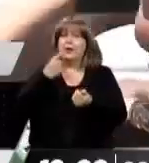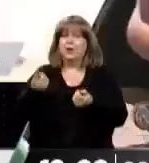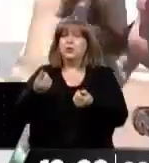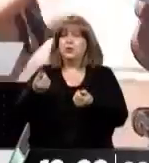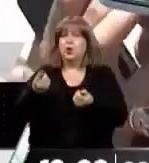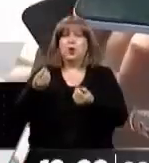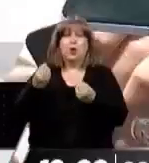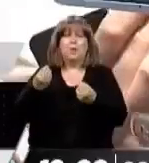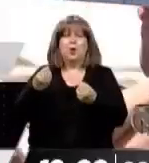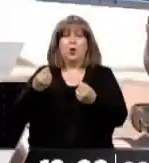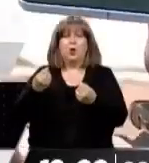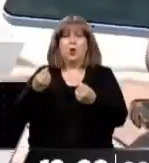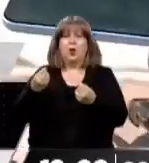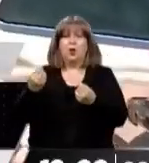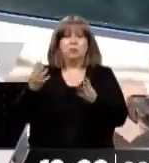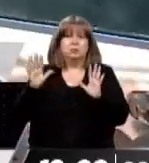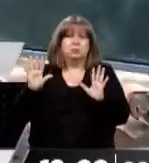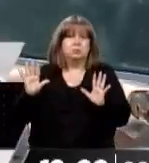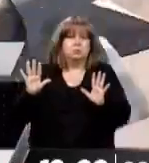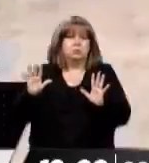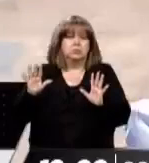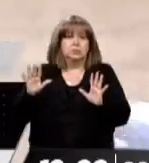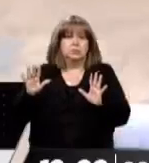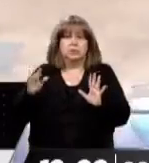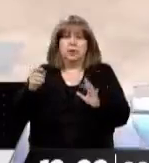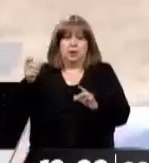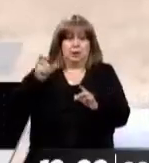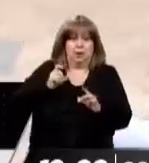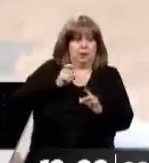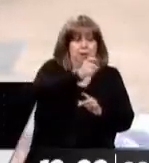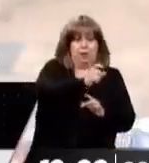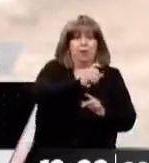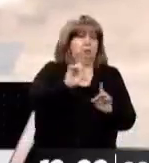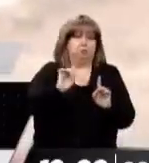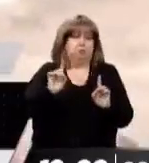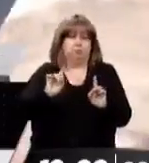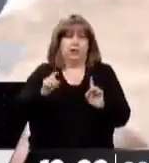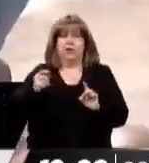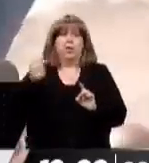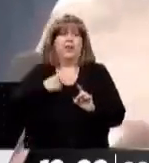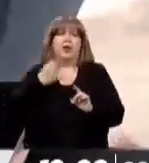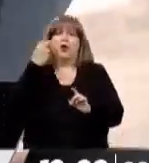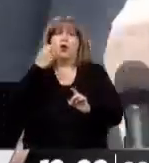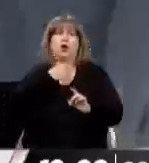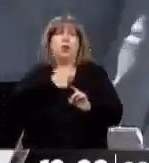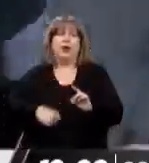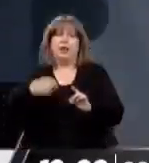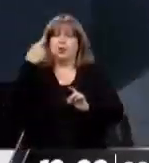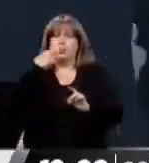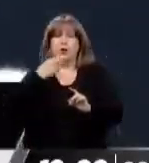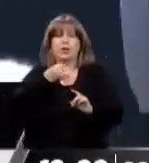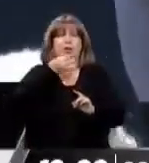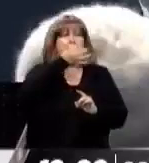Ese es un diálogo que lleva el gobernador con el presidente. A mí lo que me toca es trabajar en el ámbito del COIRCO con las otras